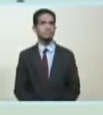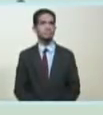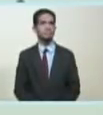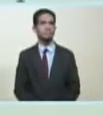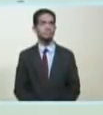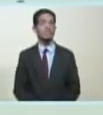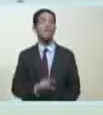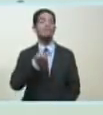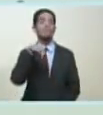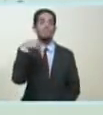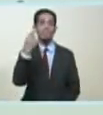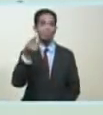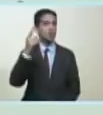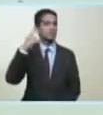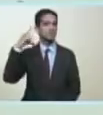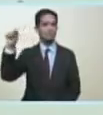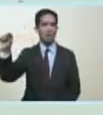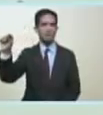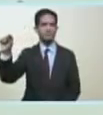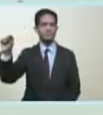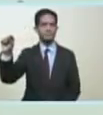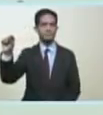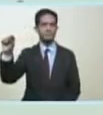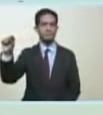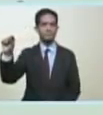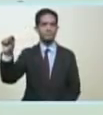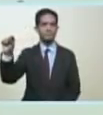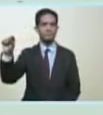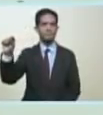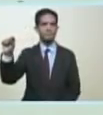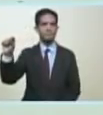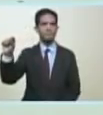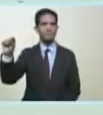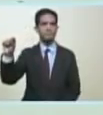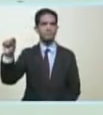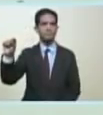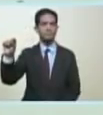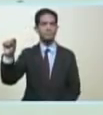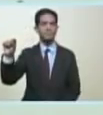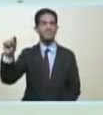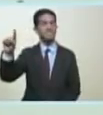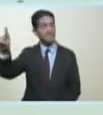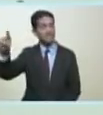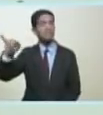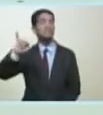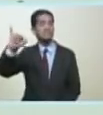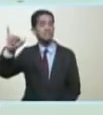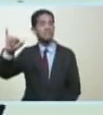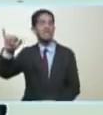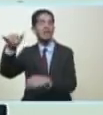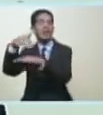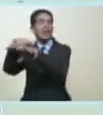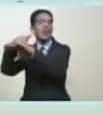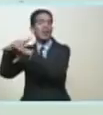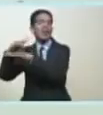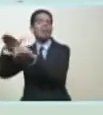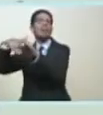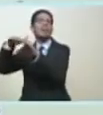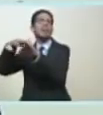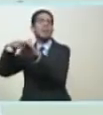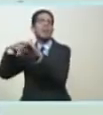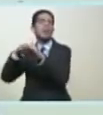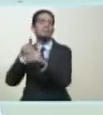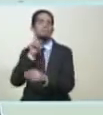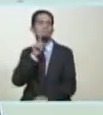Y después salió de Venezuela y declaró barbaridades. Durbin dijo cosas que jamás se